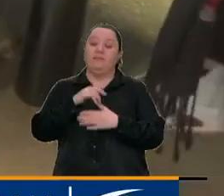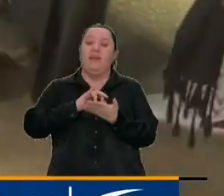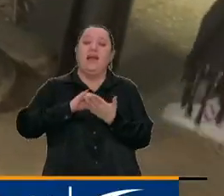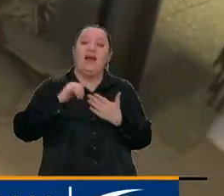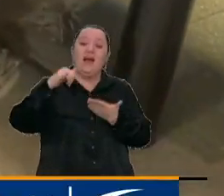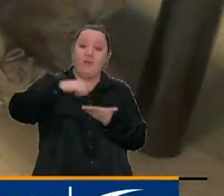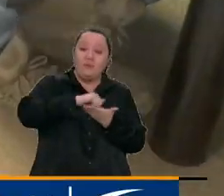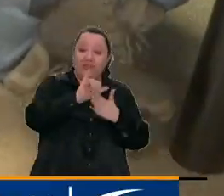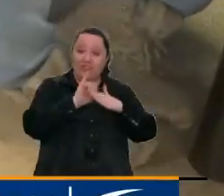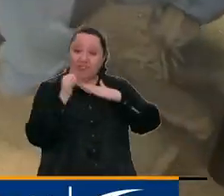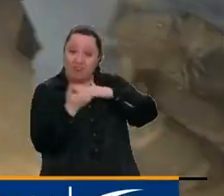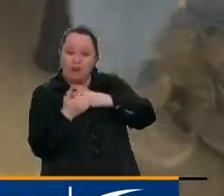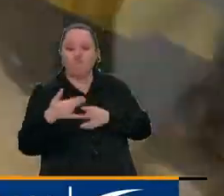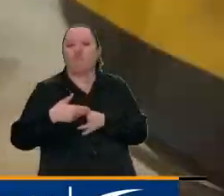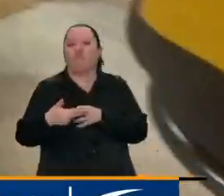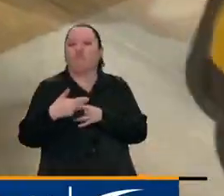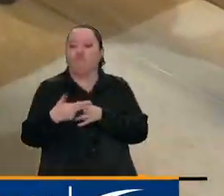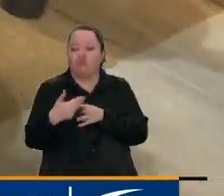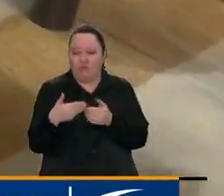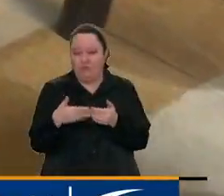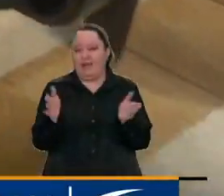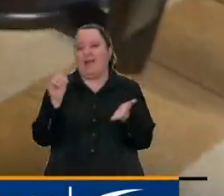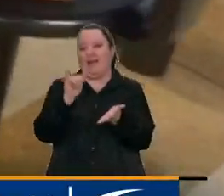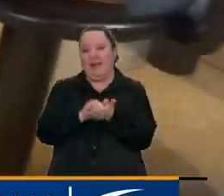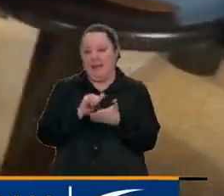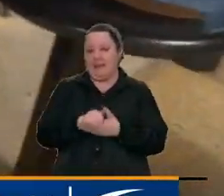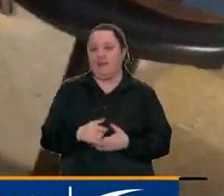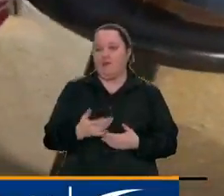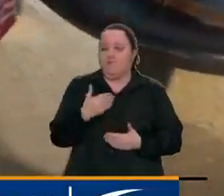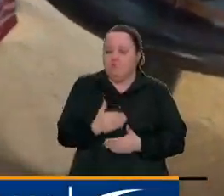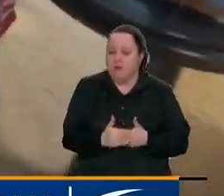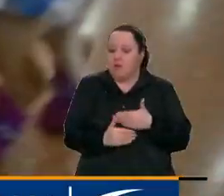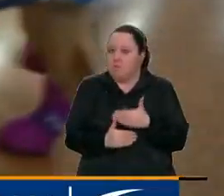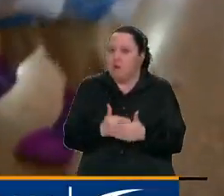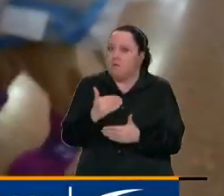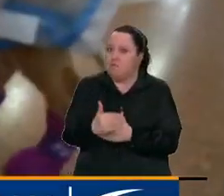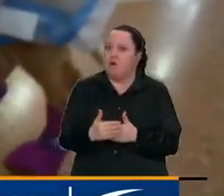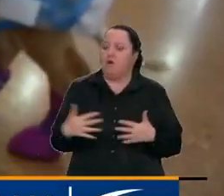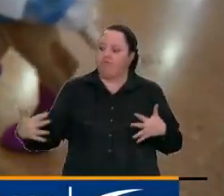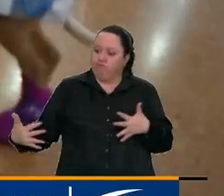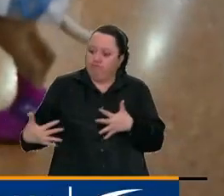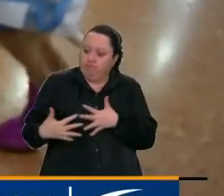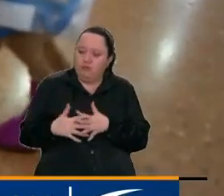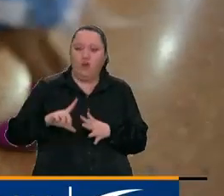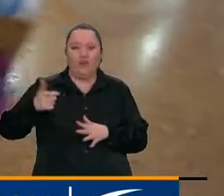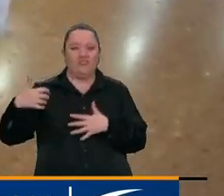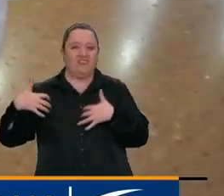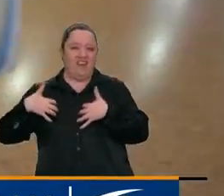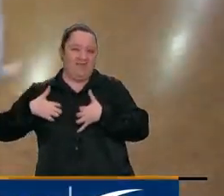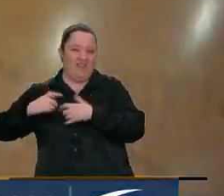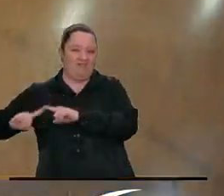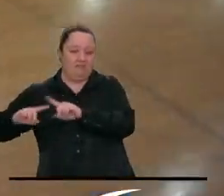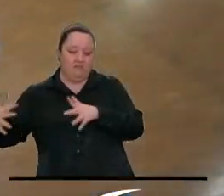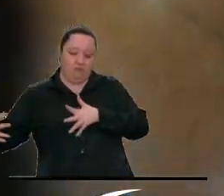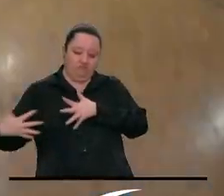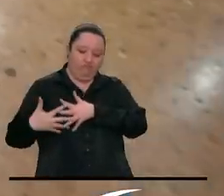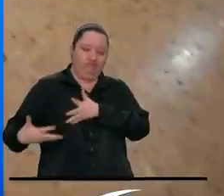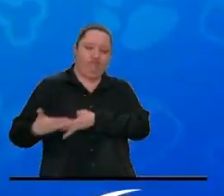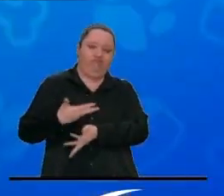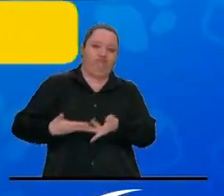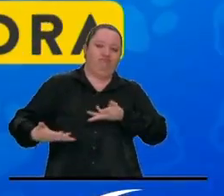Dorado lo hará en los próximos días. Pequeños grandes pasos en la coexistencia con otras especies.